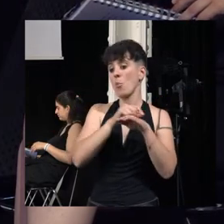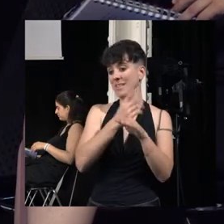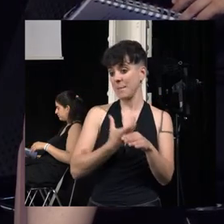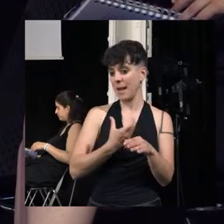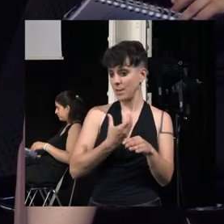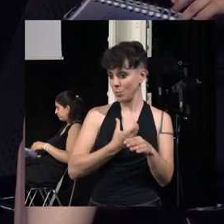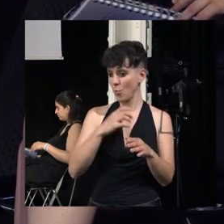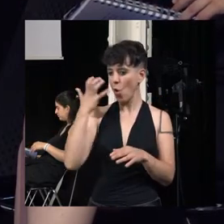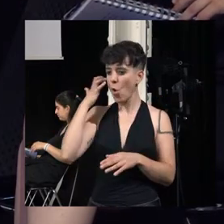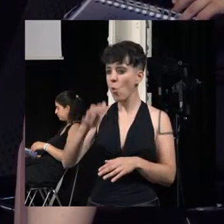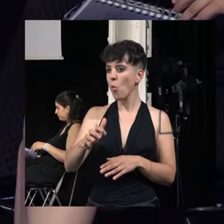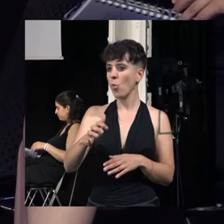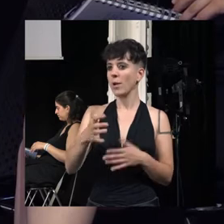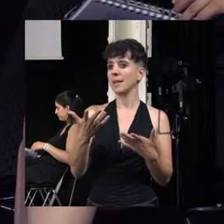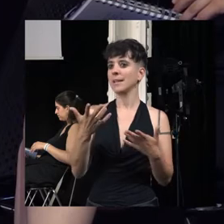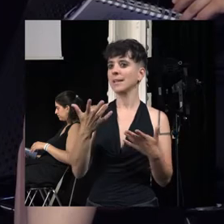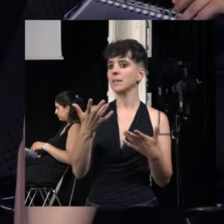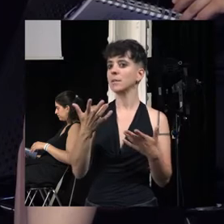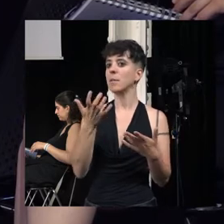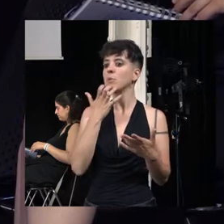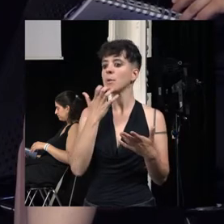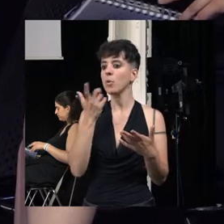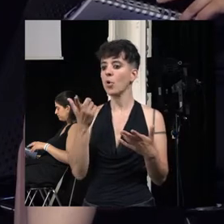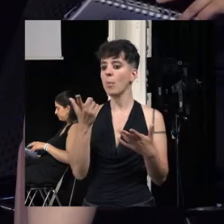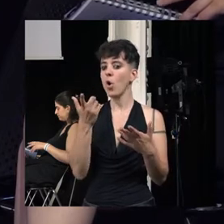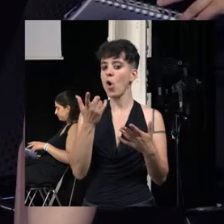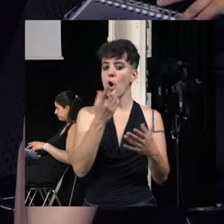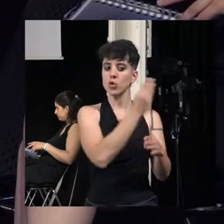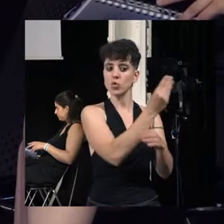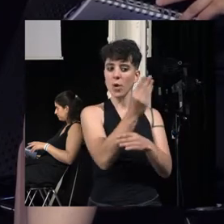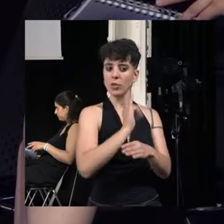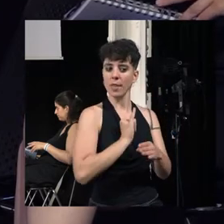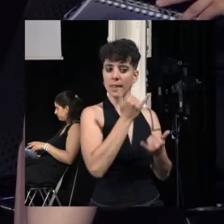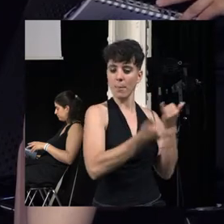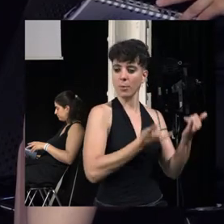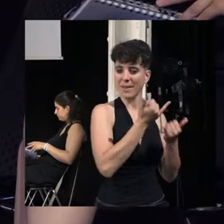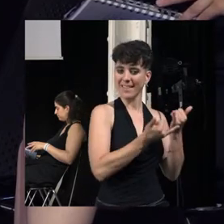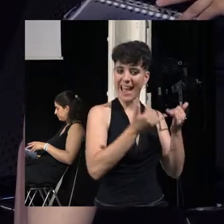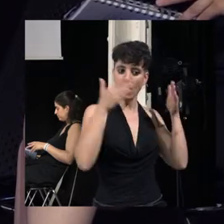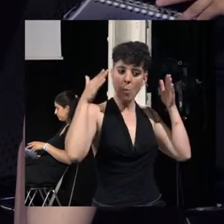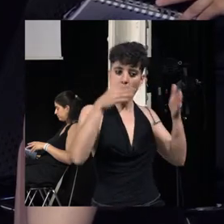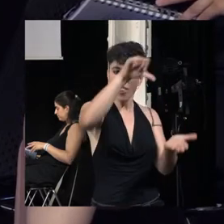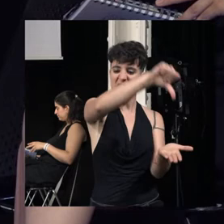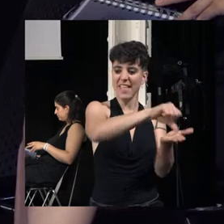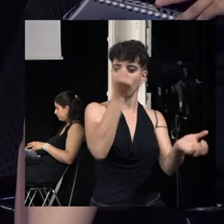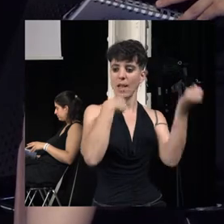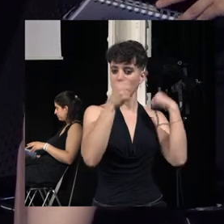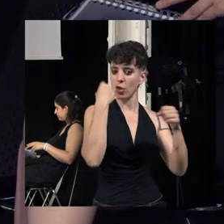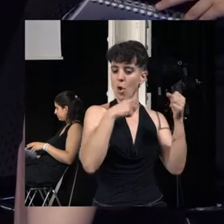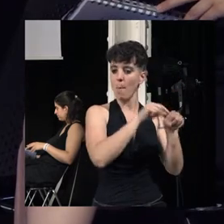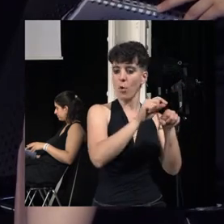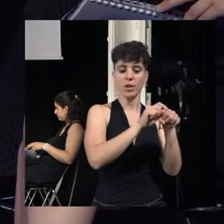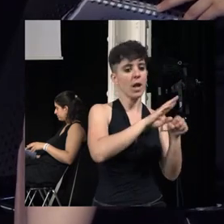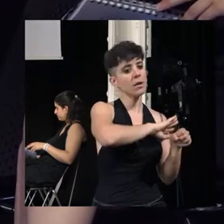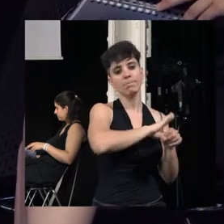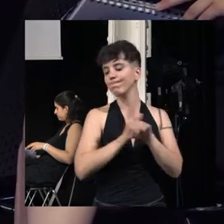explorar qué puede pasar si problematizamos el lugar del sujeto y de la identidad como el centro de la acción política y de las políticas públicas y